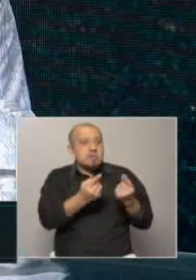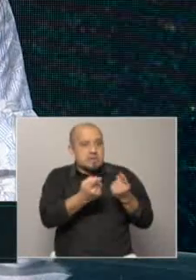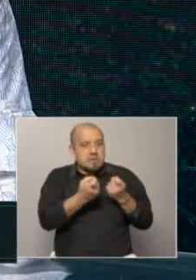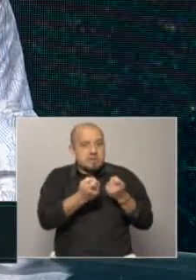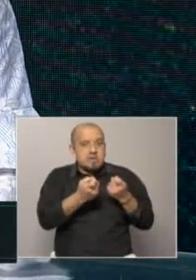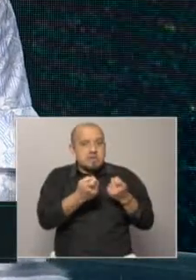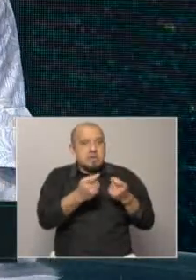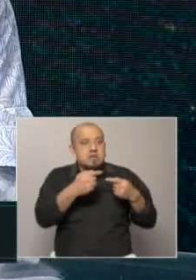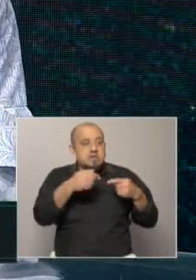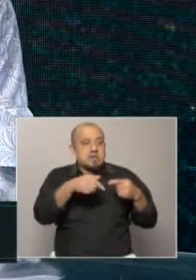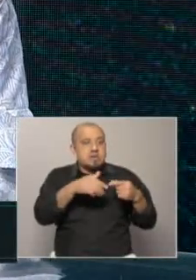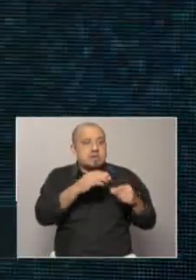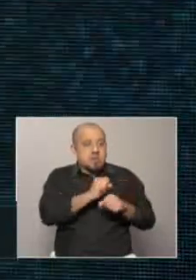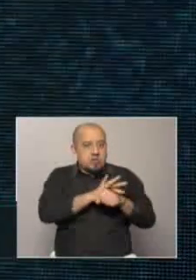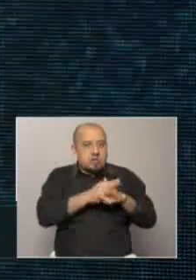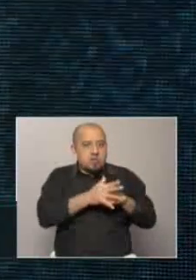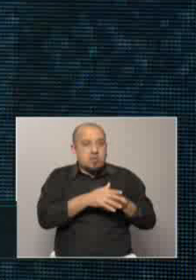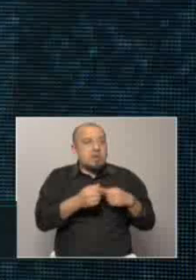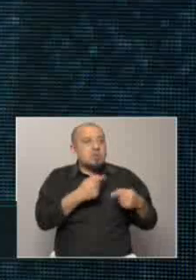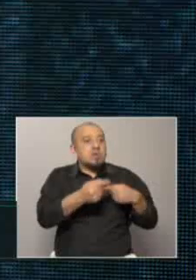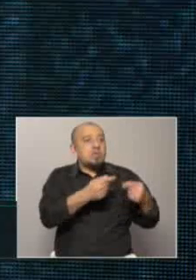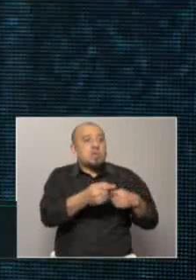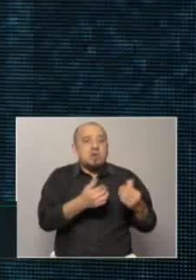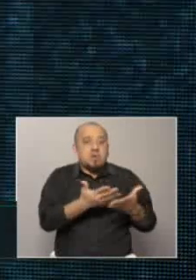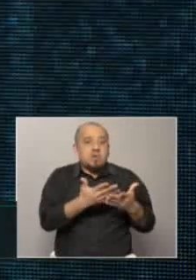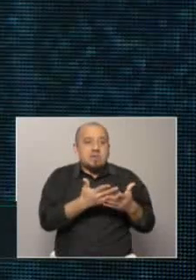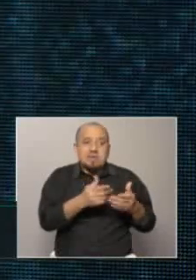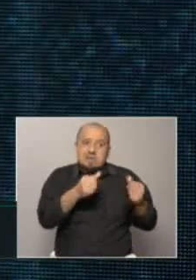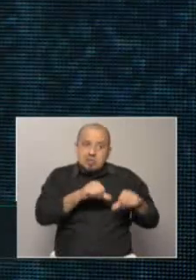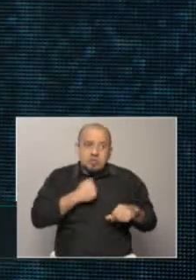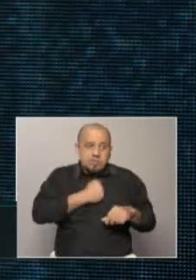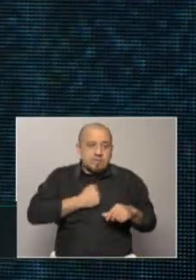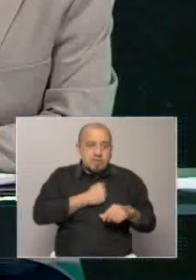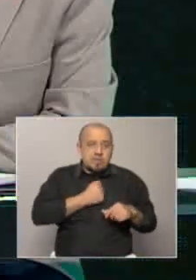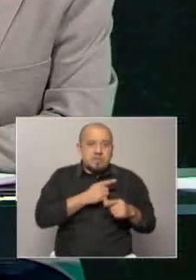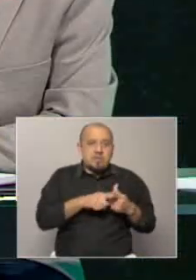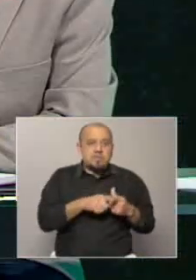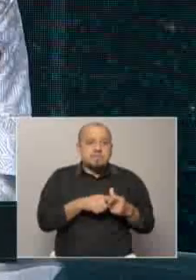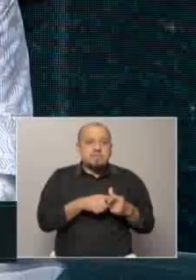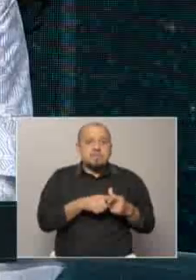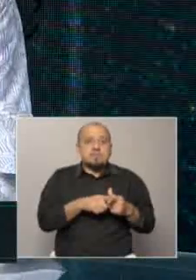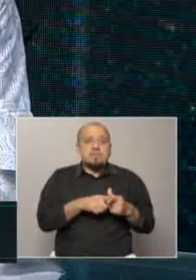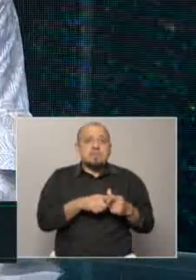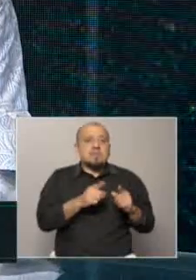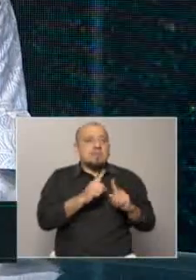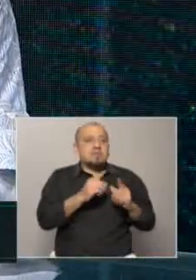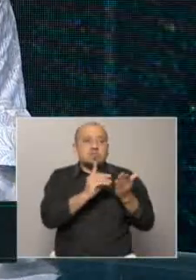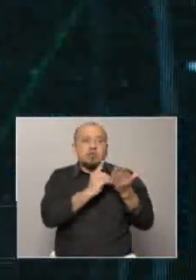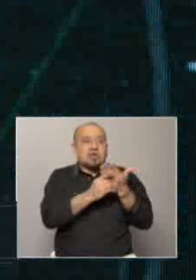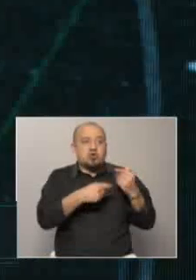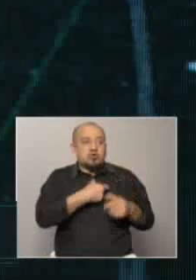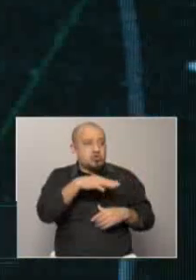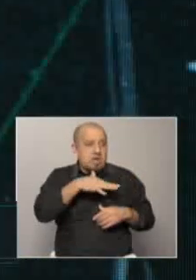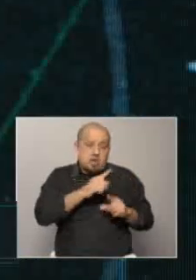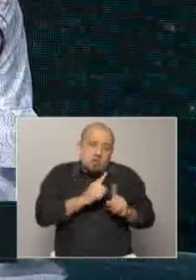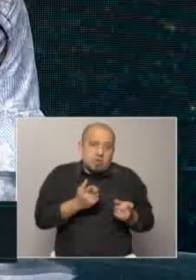esta pandemia la ha pasado y la sigue pasando muy mal. No es un proyecto social, ¿no? Claro, no es un proyecto, no sé para qué